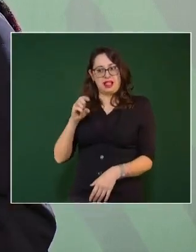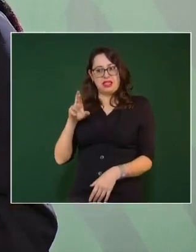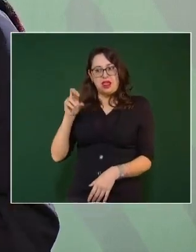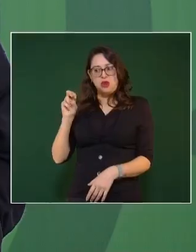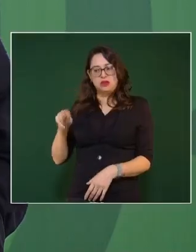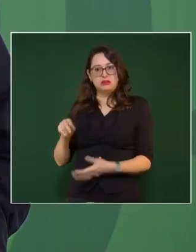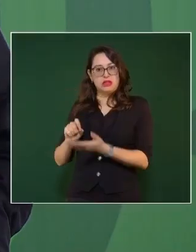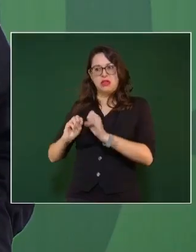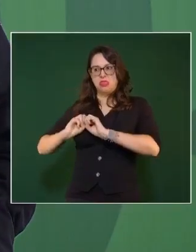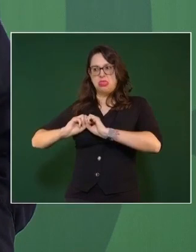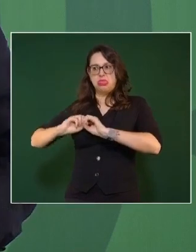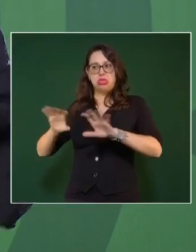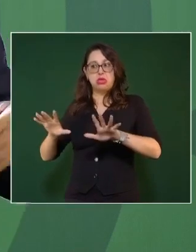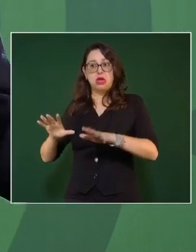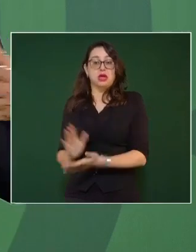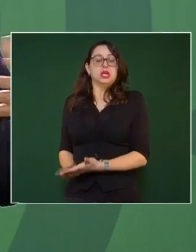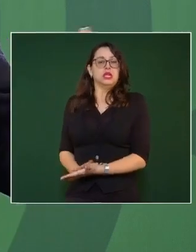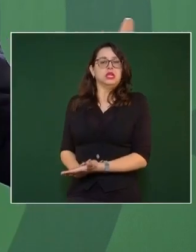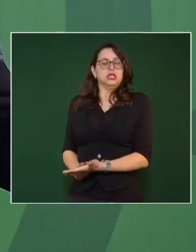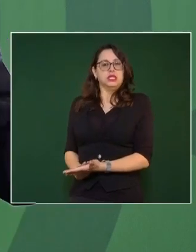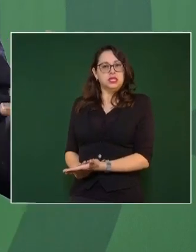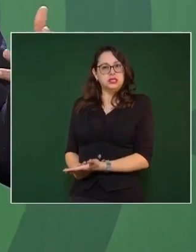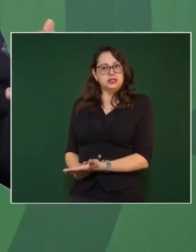cosas, porque hay